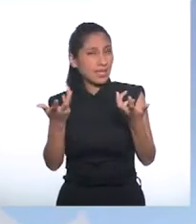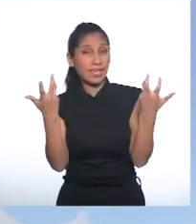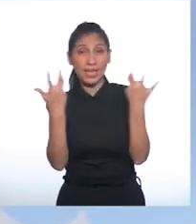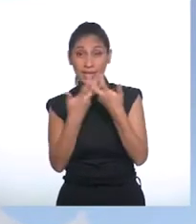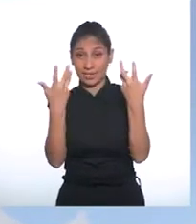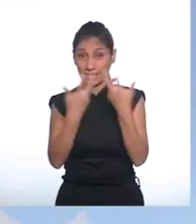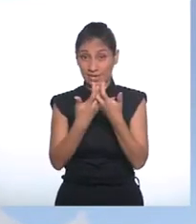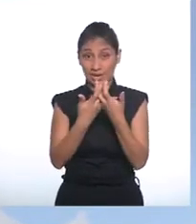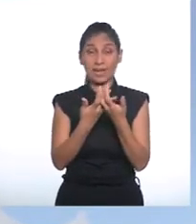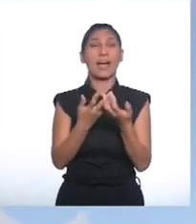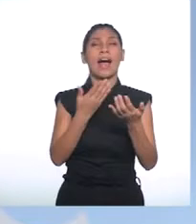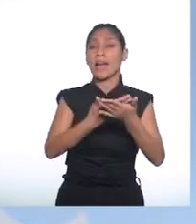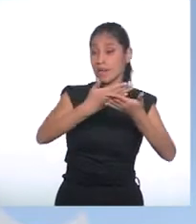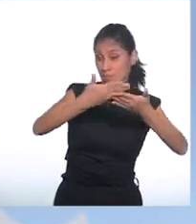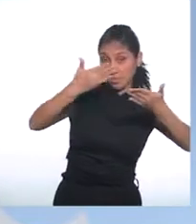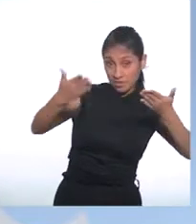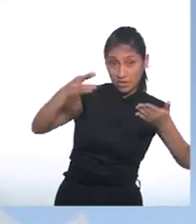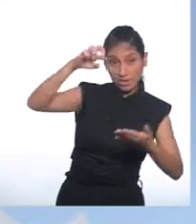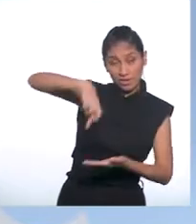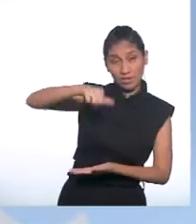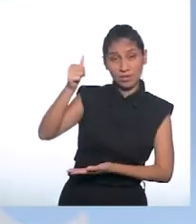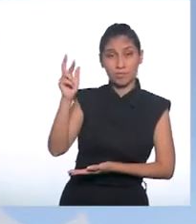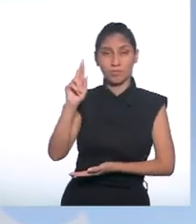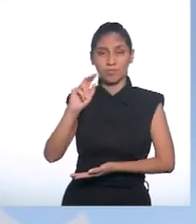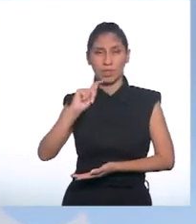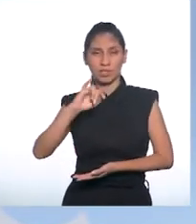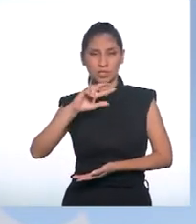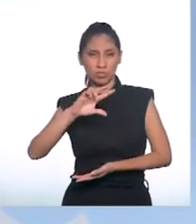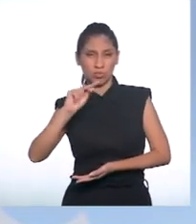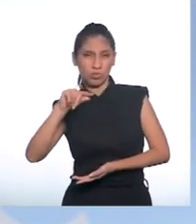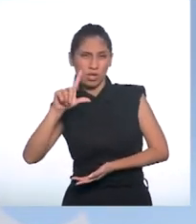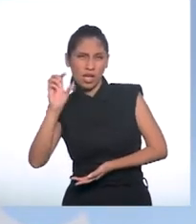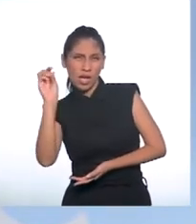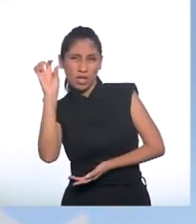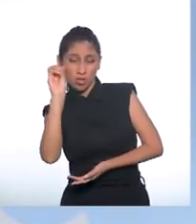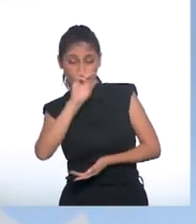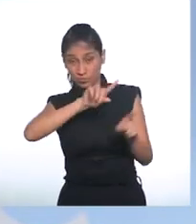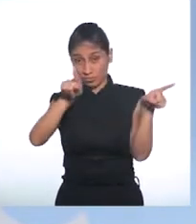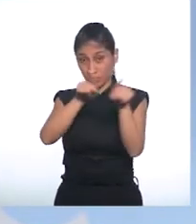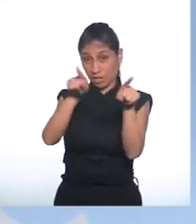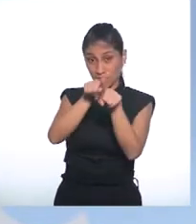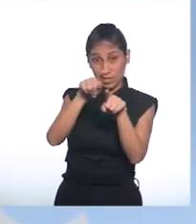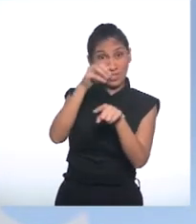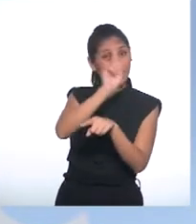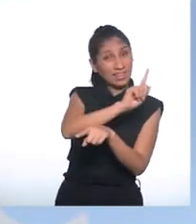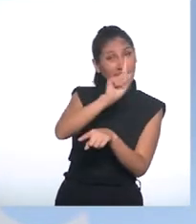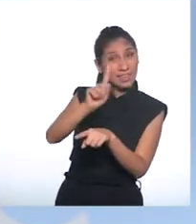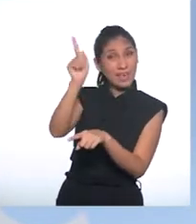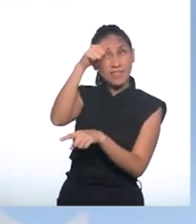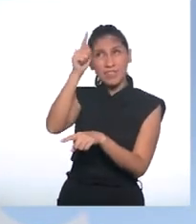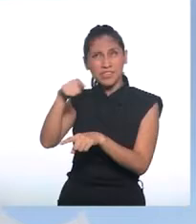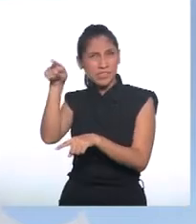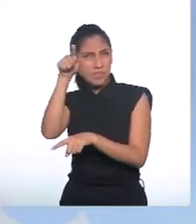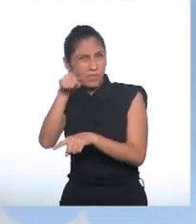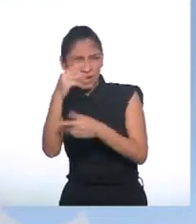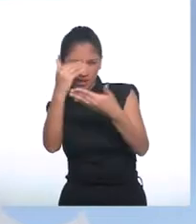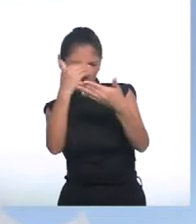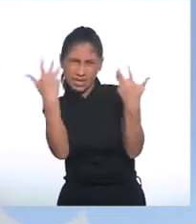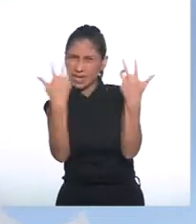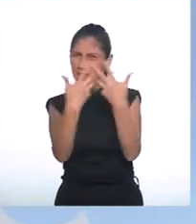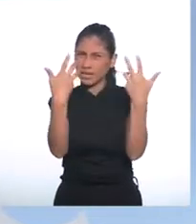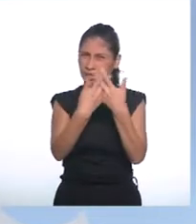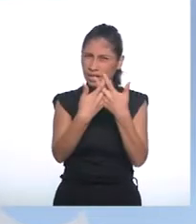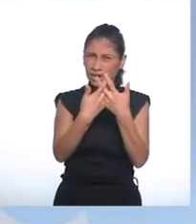la presencia de material particulado. Cada decimal o número racional que vemos en el gráfico indica el promedio de